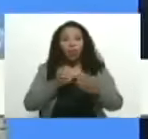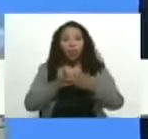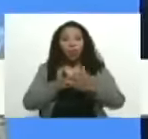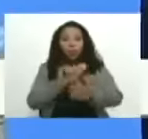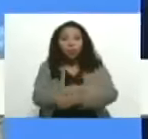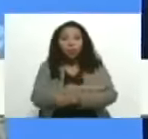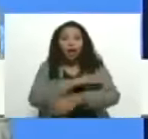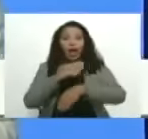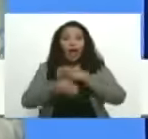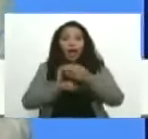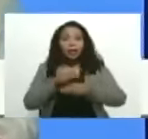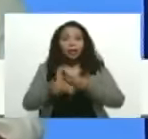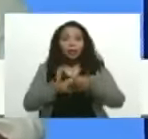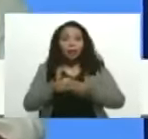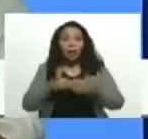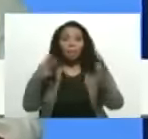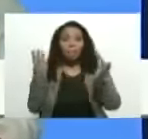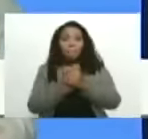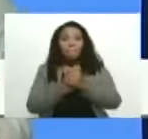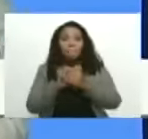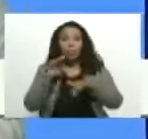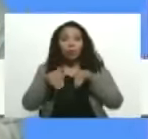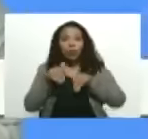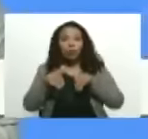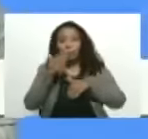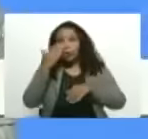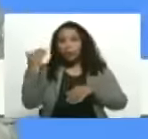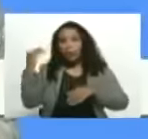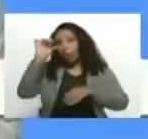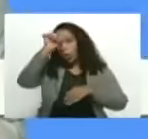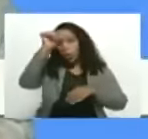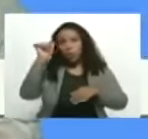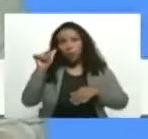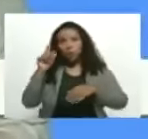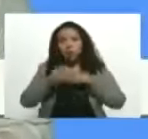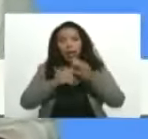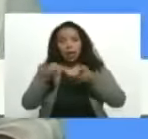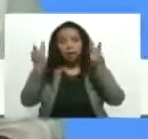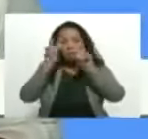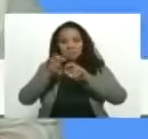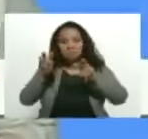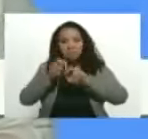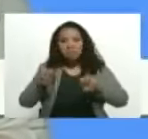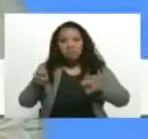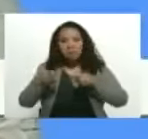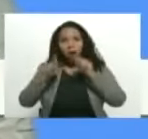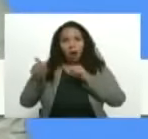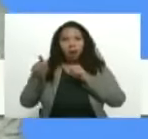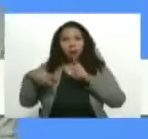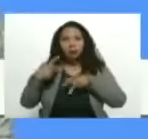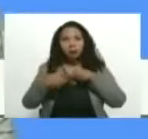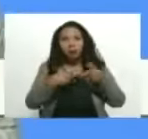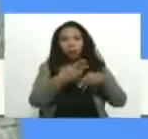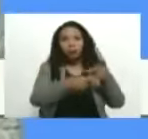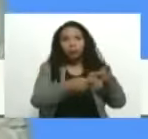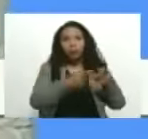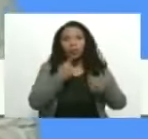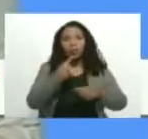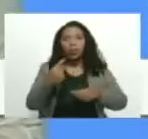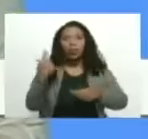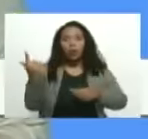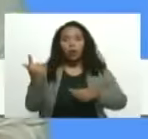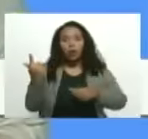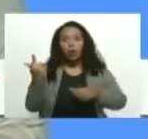han denominado las primarias. Ha destacado que también se realizarán investigaciones en torno a este proceso. También destacó